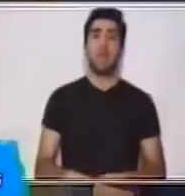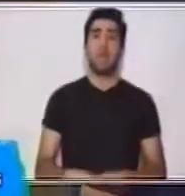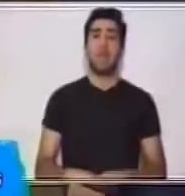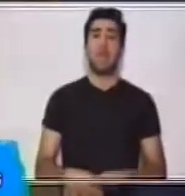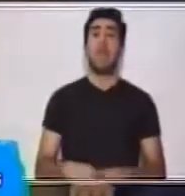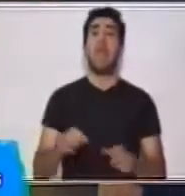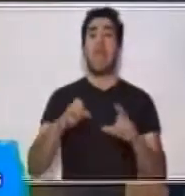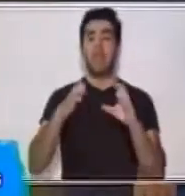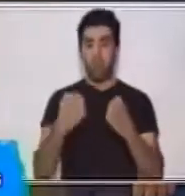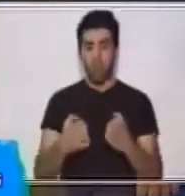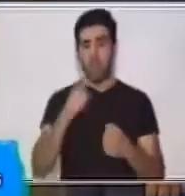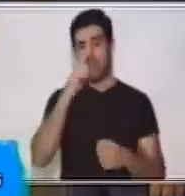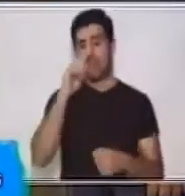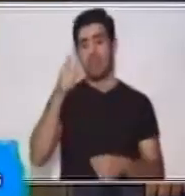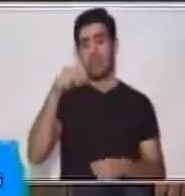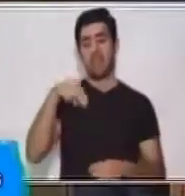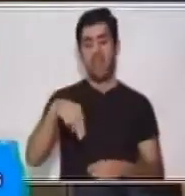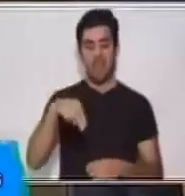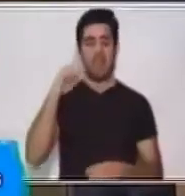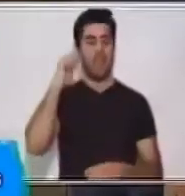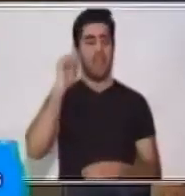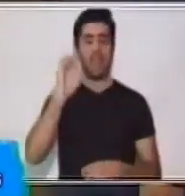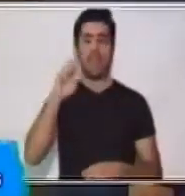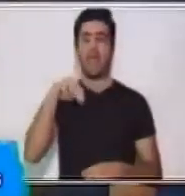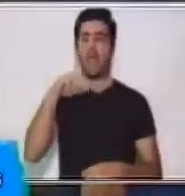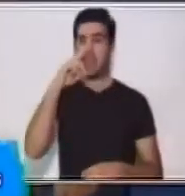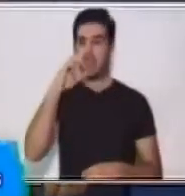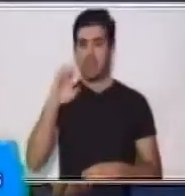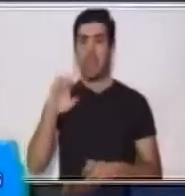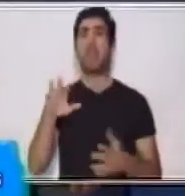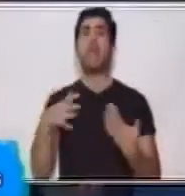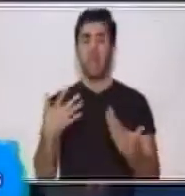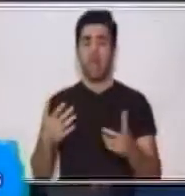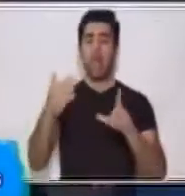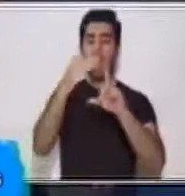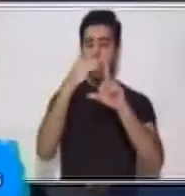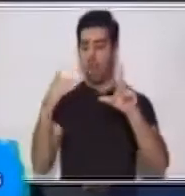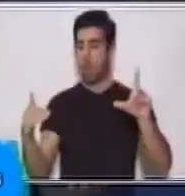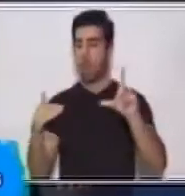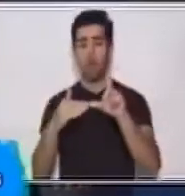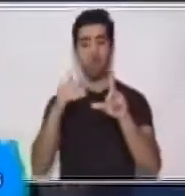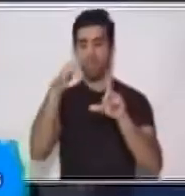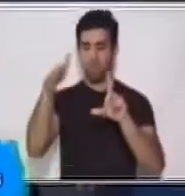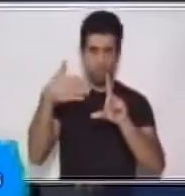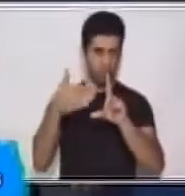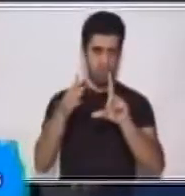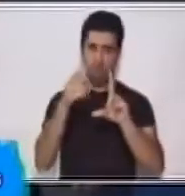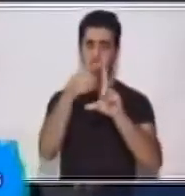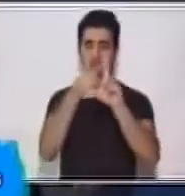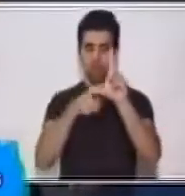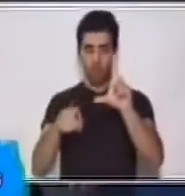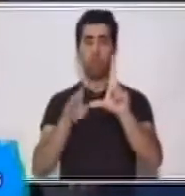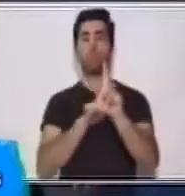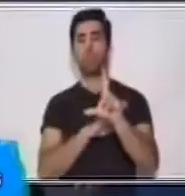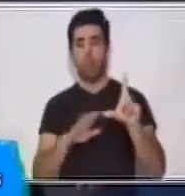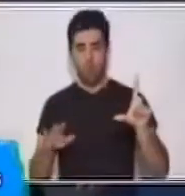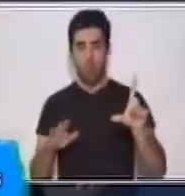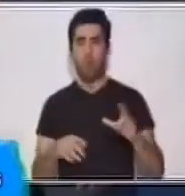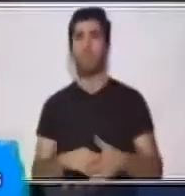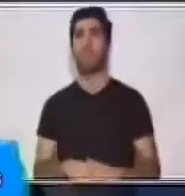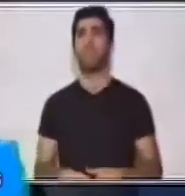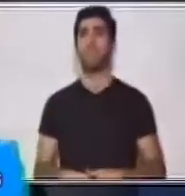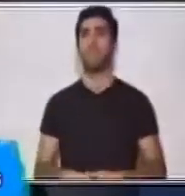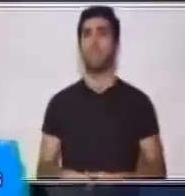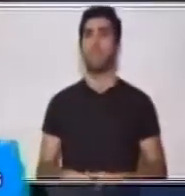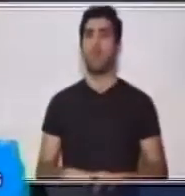la hipotenusa, solamente los catetos. Así es, y podemos encontrar con estas relaciones el recíproco,